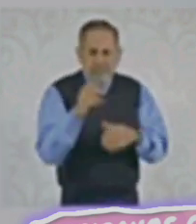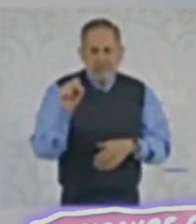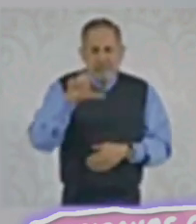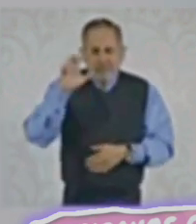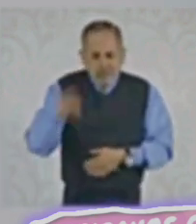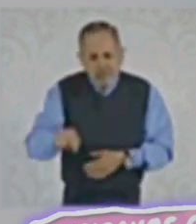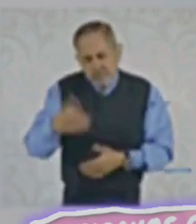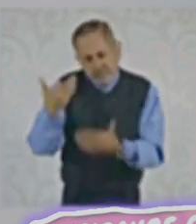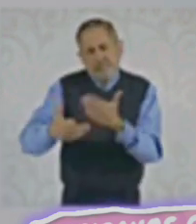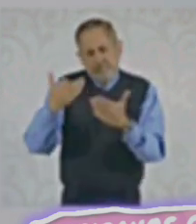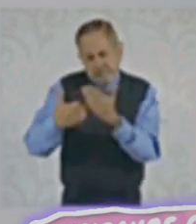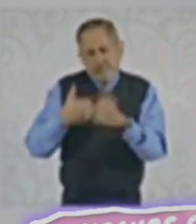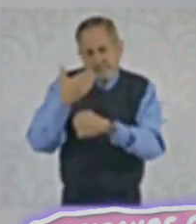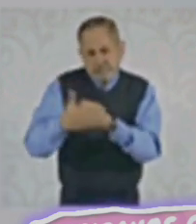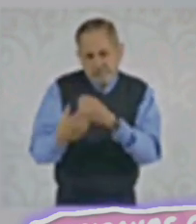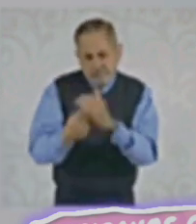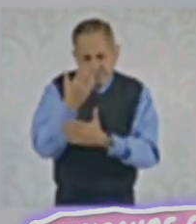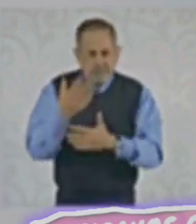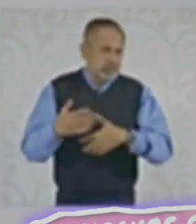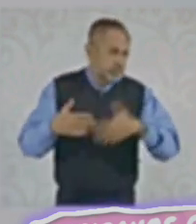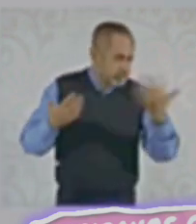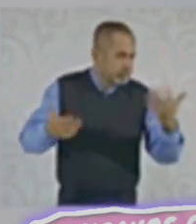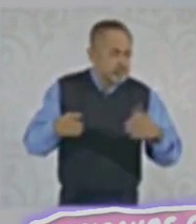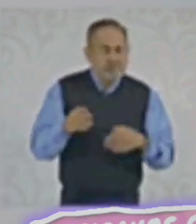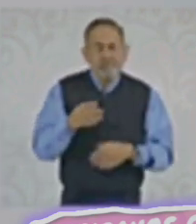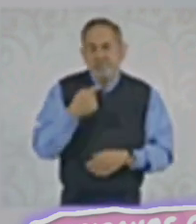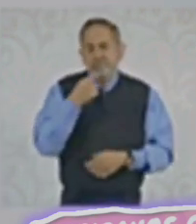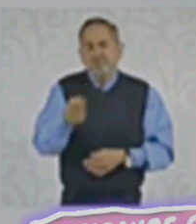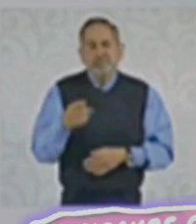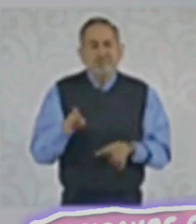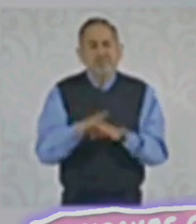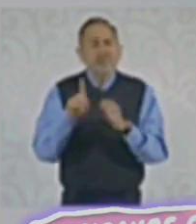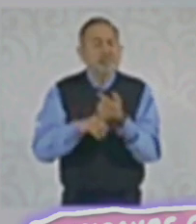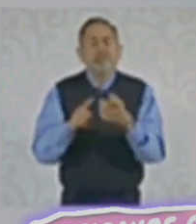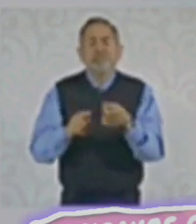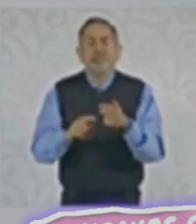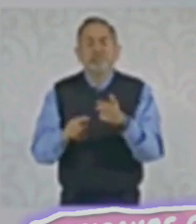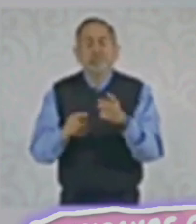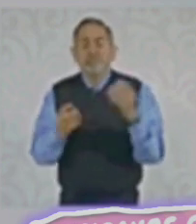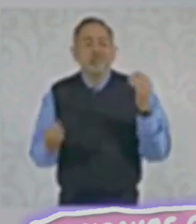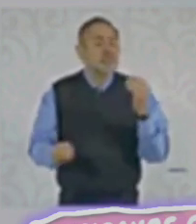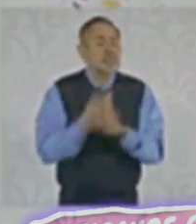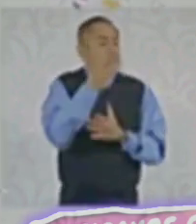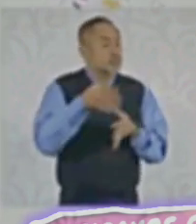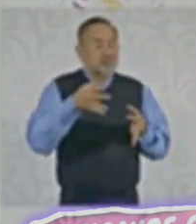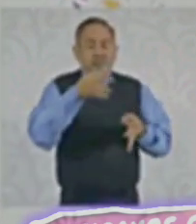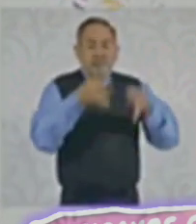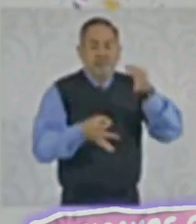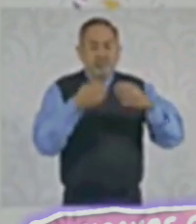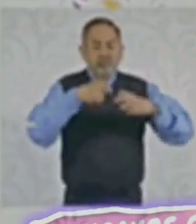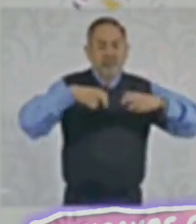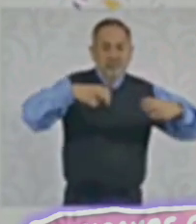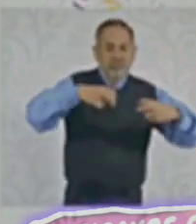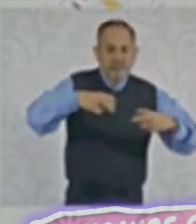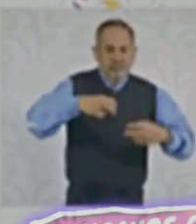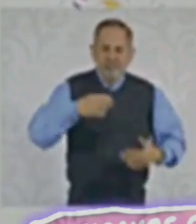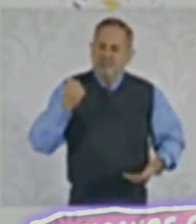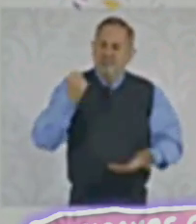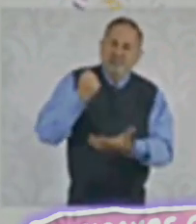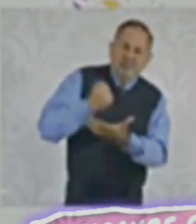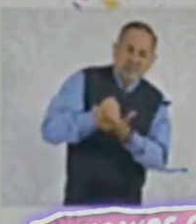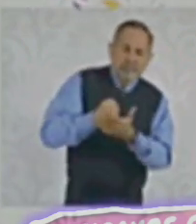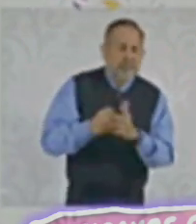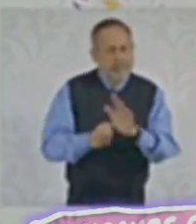Corte, esto que se ha dicho de que este nuevo tribunal judicial va a ser autoritario, no, pues tiene